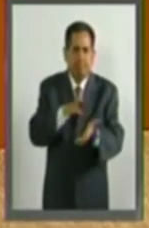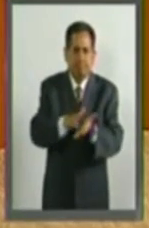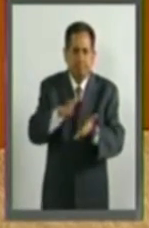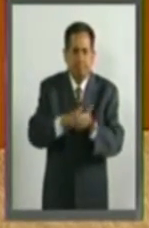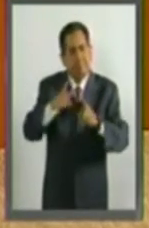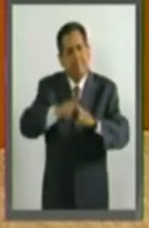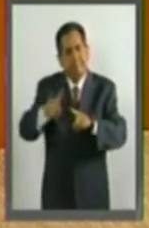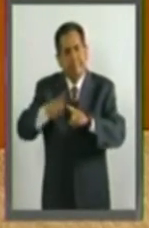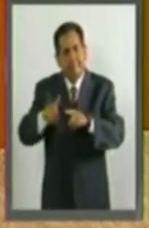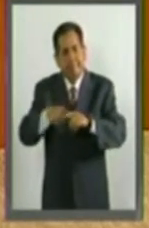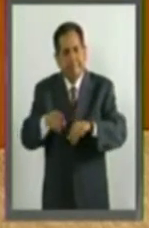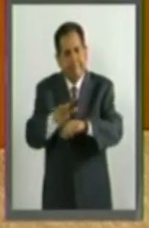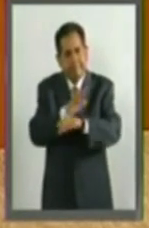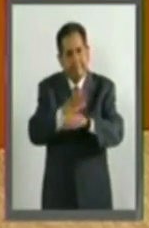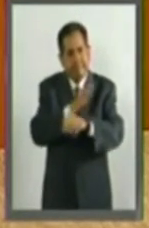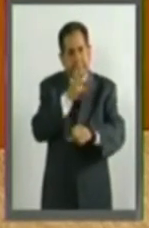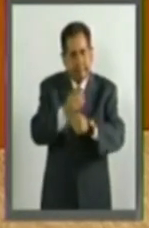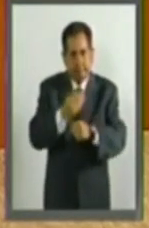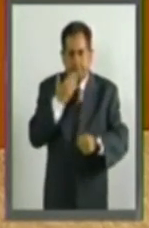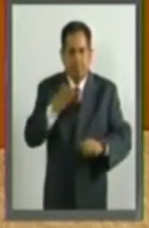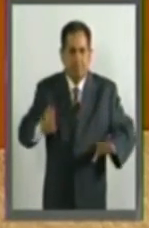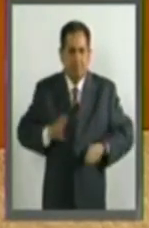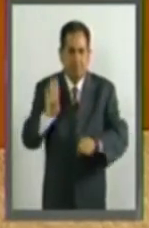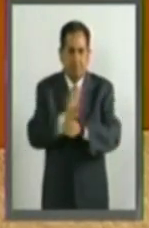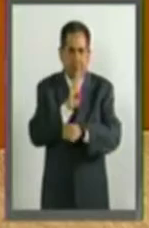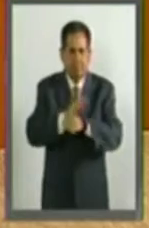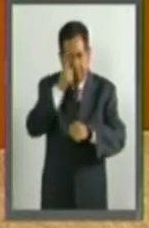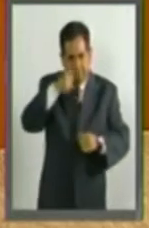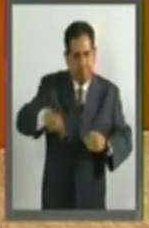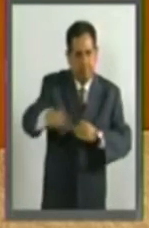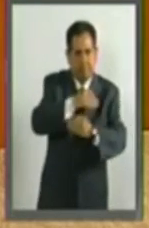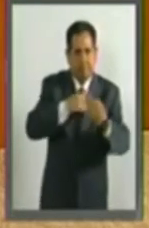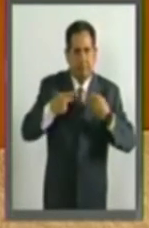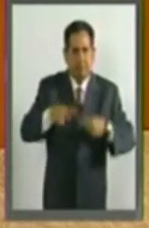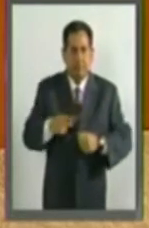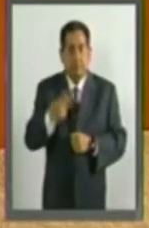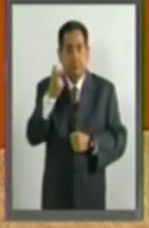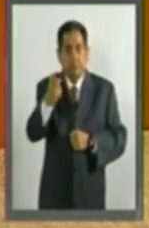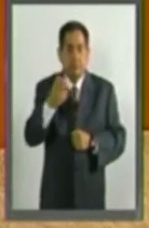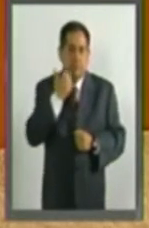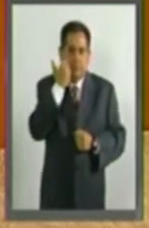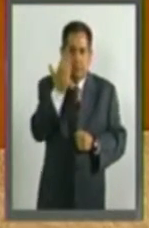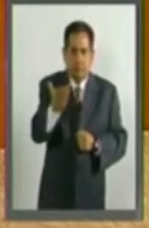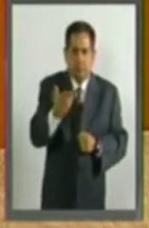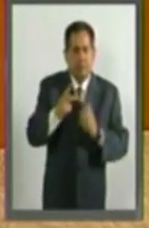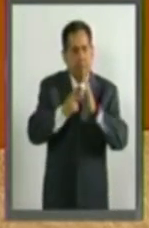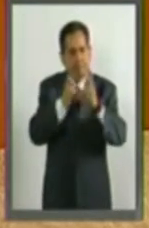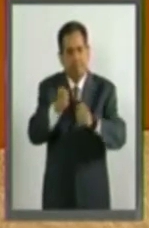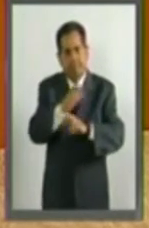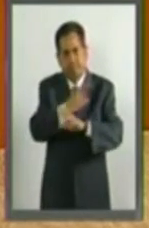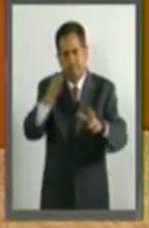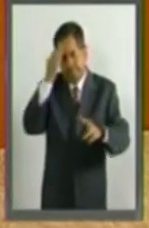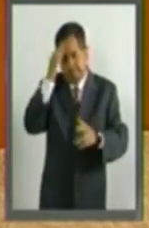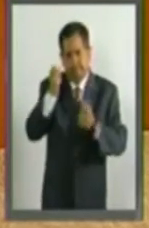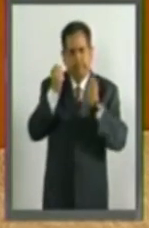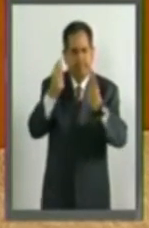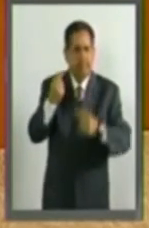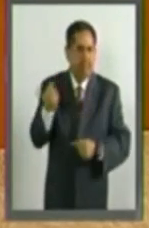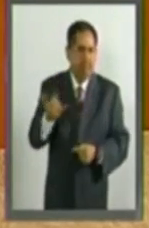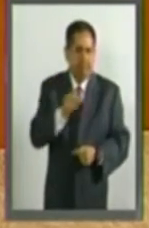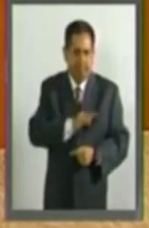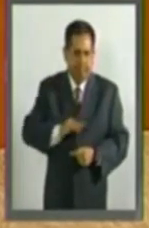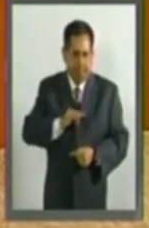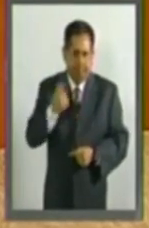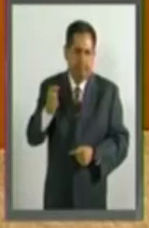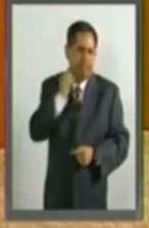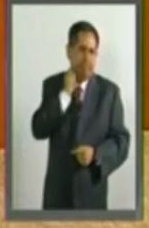todas aquellas medidas que beneficien a la población. Por eso quiero reconocerle y felicitar